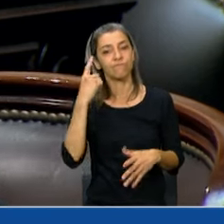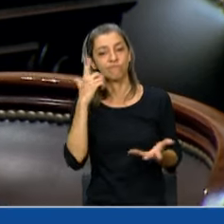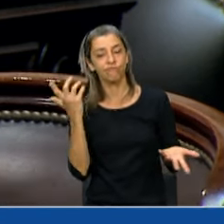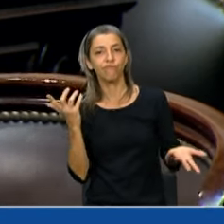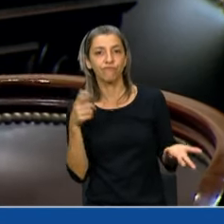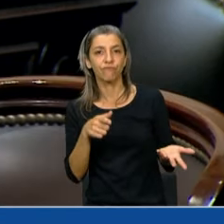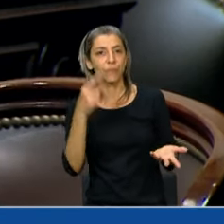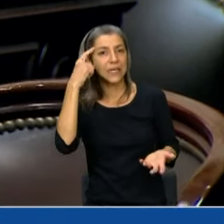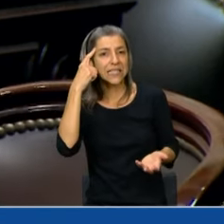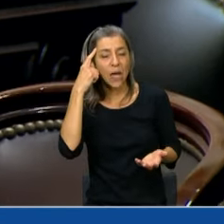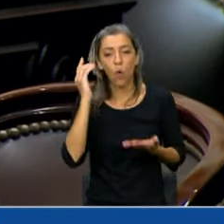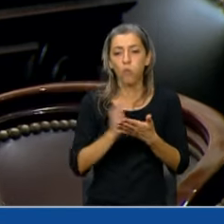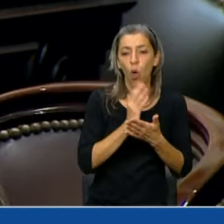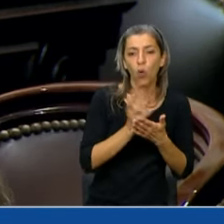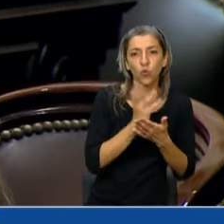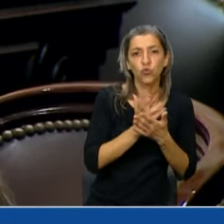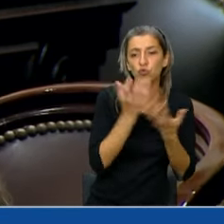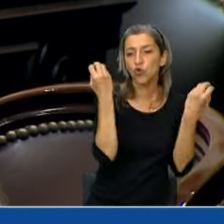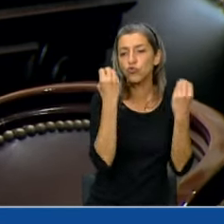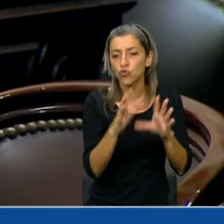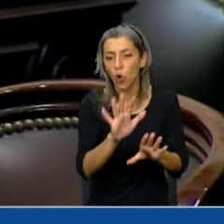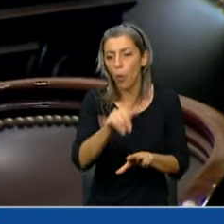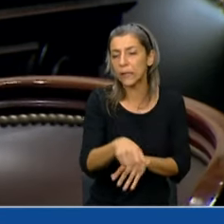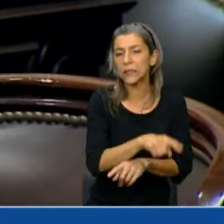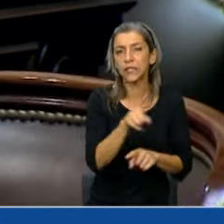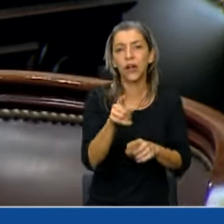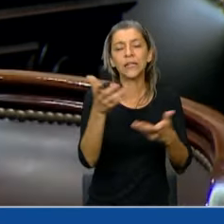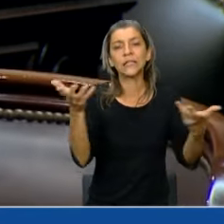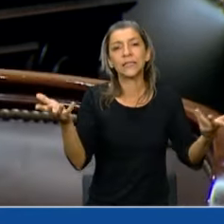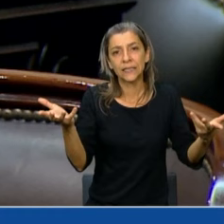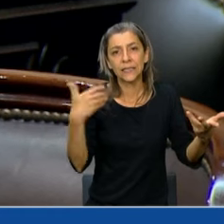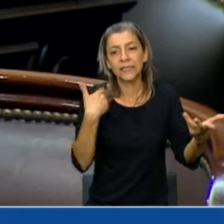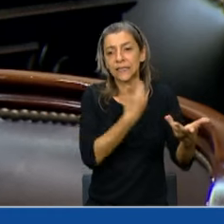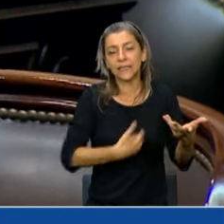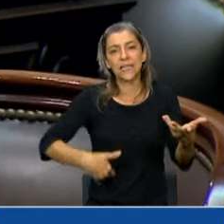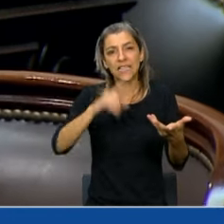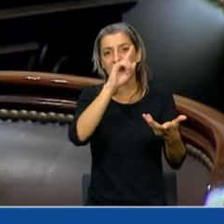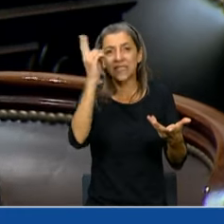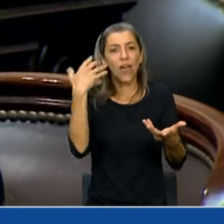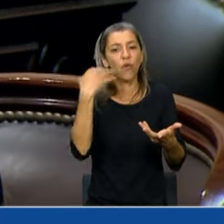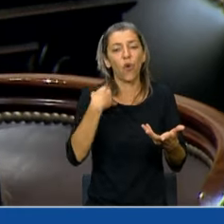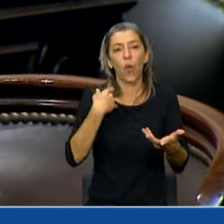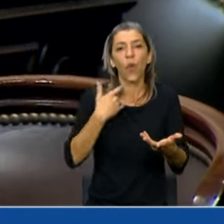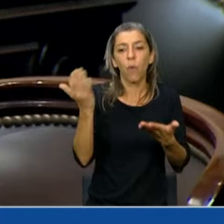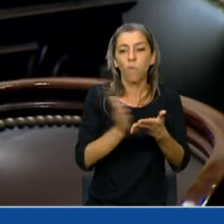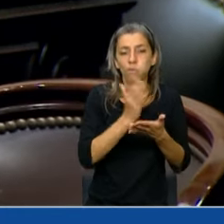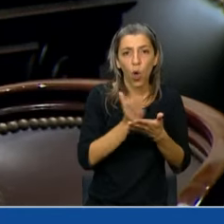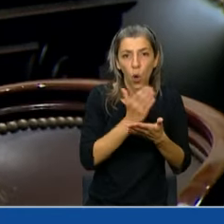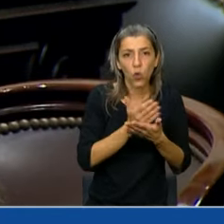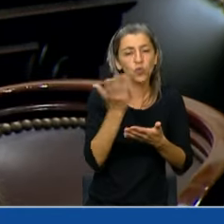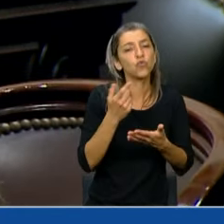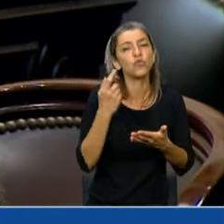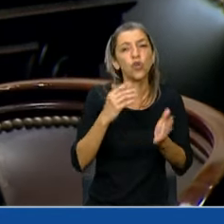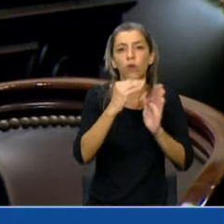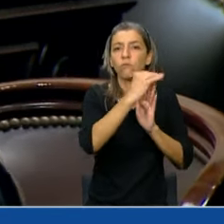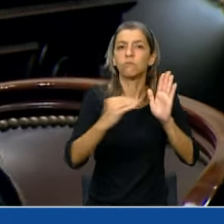habrá producción excedente es mucho más razonable que el estado defina un máximo y que sea este quien